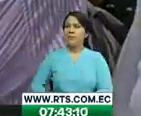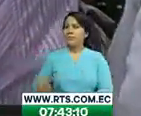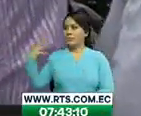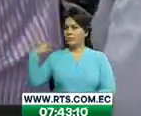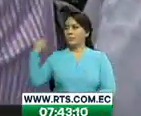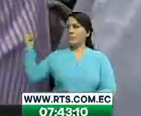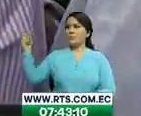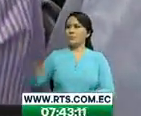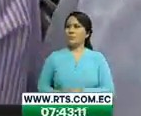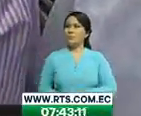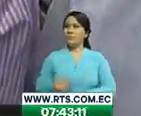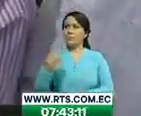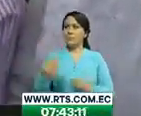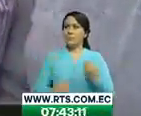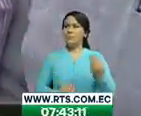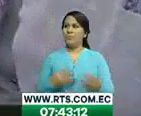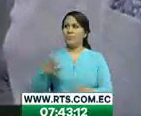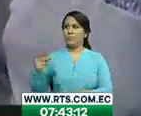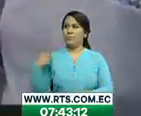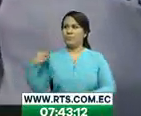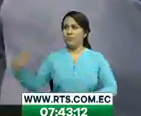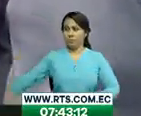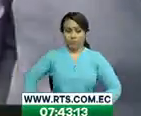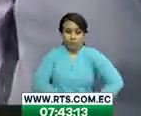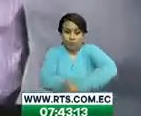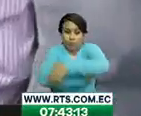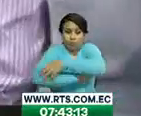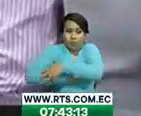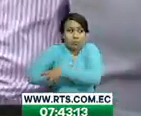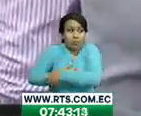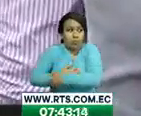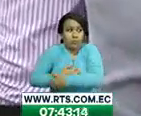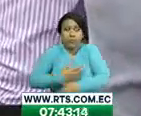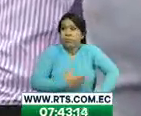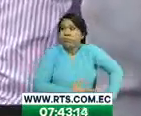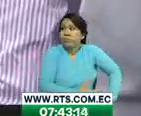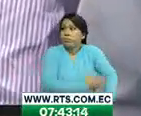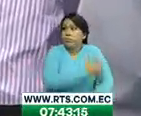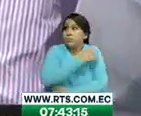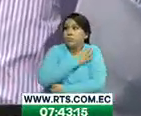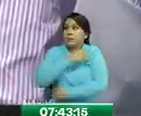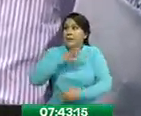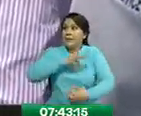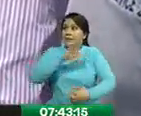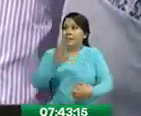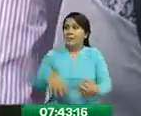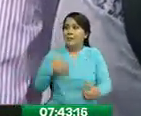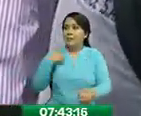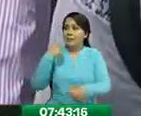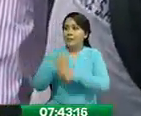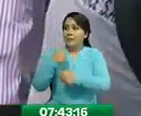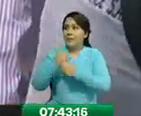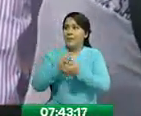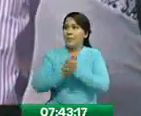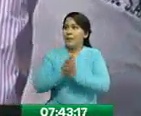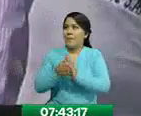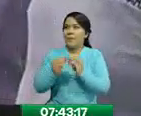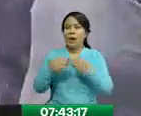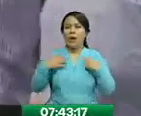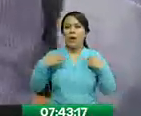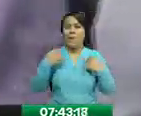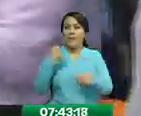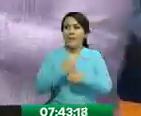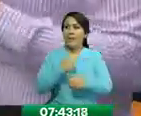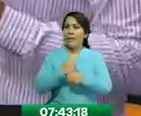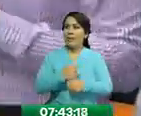atrás. ¿Y usted qué hace para que no le roben? Ay, a mí no está todo cerrado, ya no llevo nada, solo para el trabajo, no me la ropa bien. Por